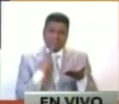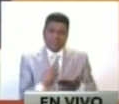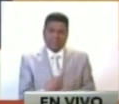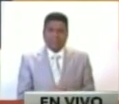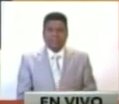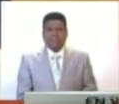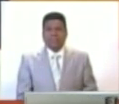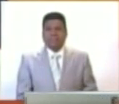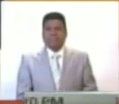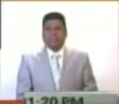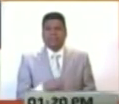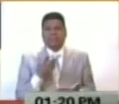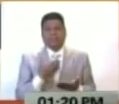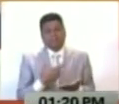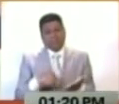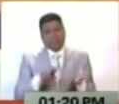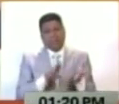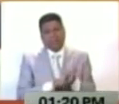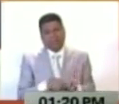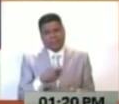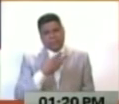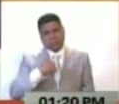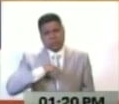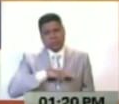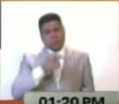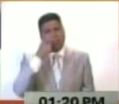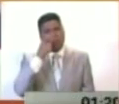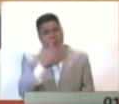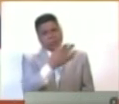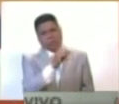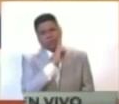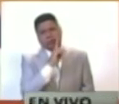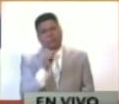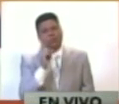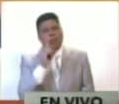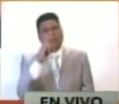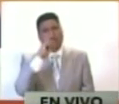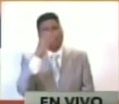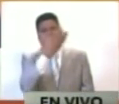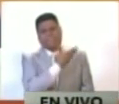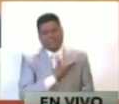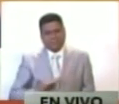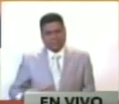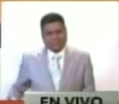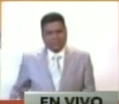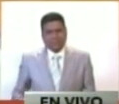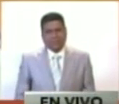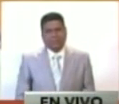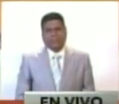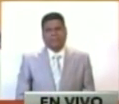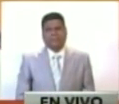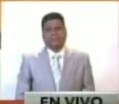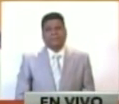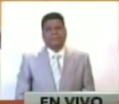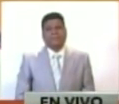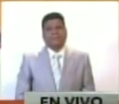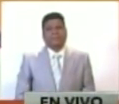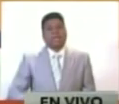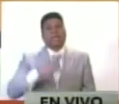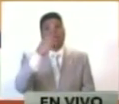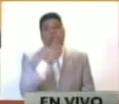ratificando a nuestro pueblo, en nombre del presidente Maduro, no solamente su agradecimiento, sino el compromiso de